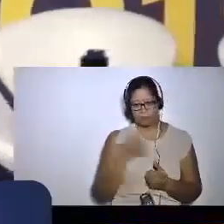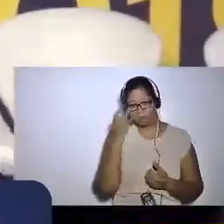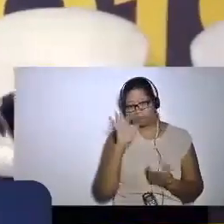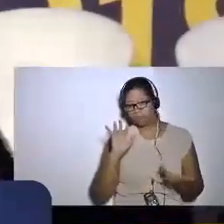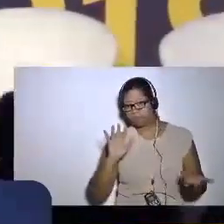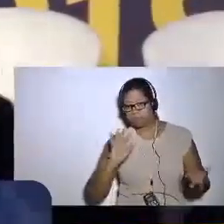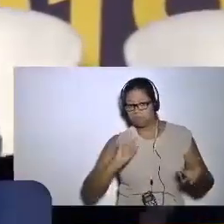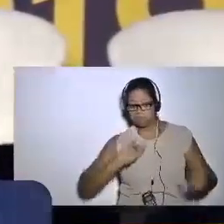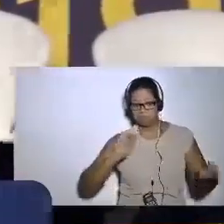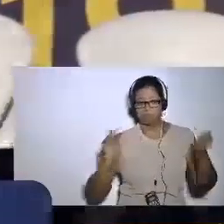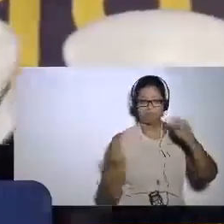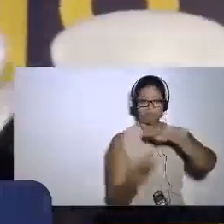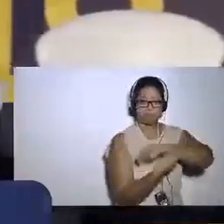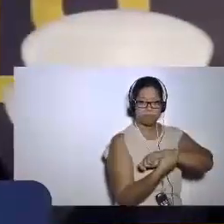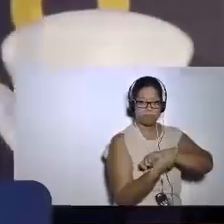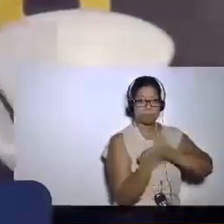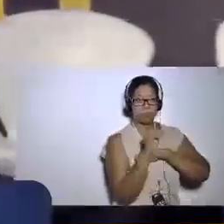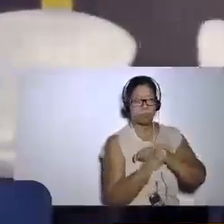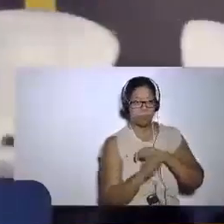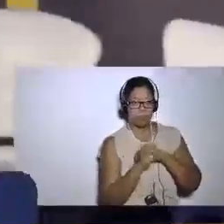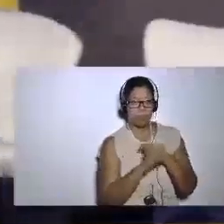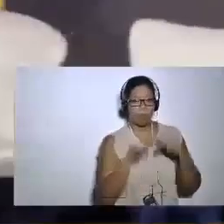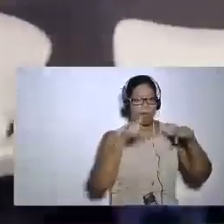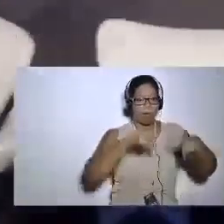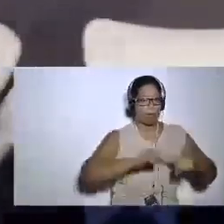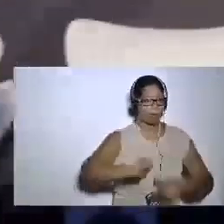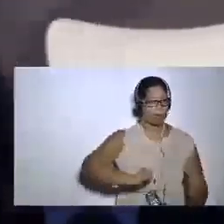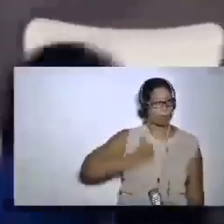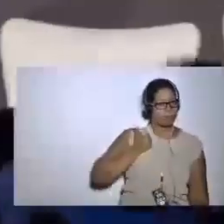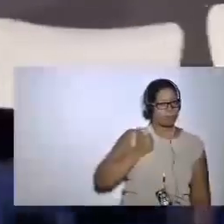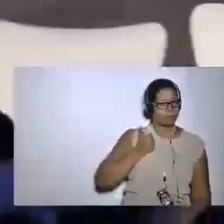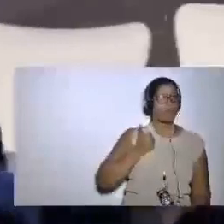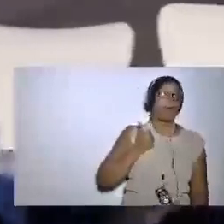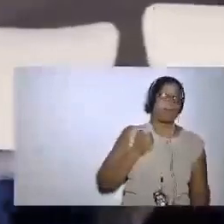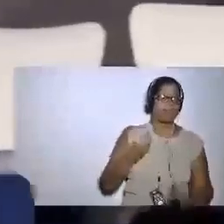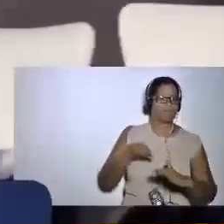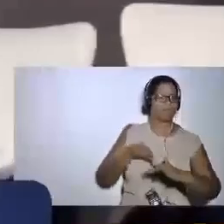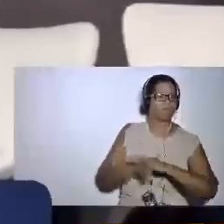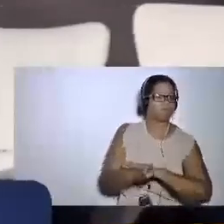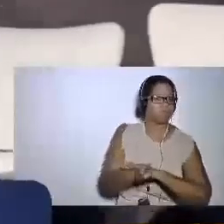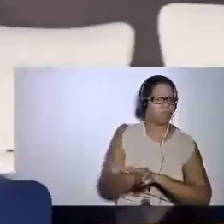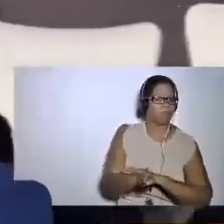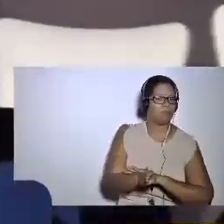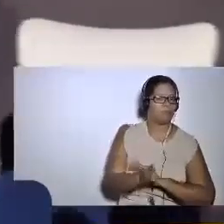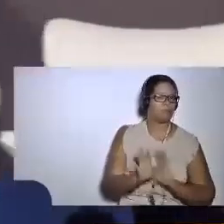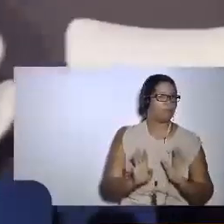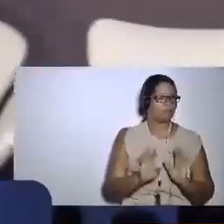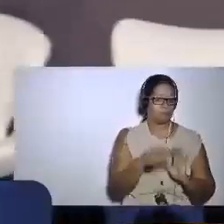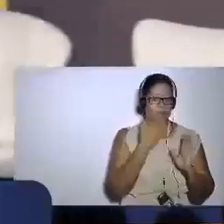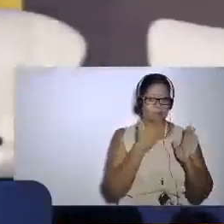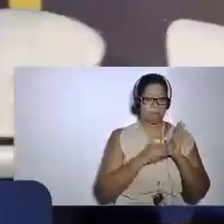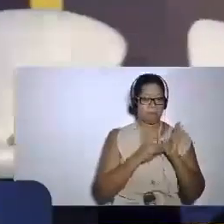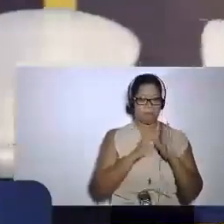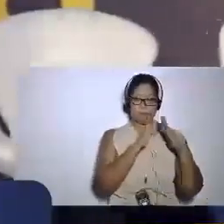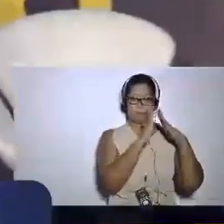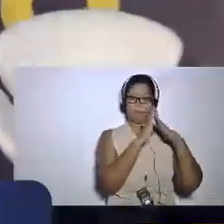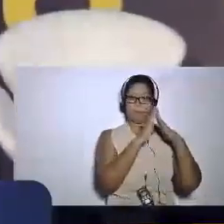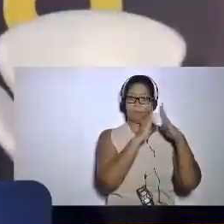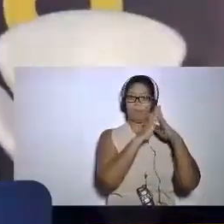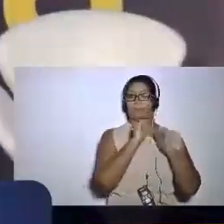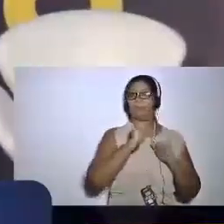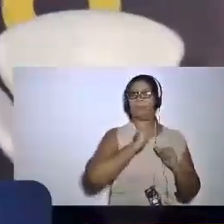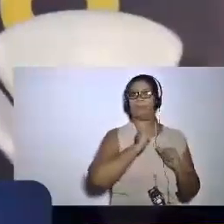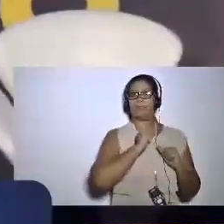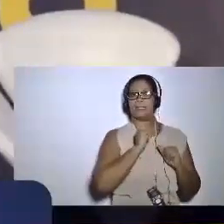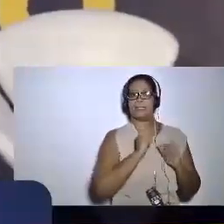la antigua, mirar si hay una distorsión en el mercado y si vamos aquí a tomar ventaja y entrar en casa.